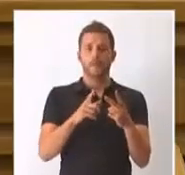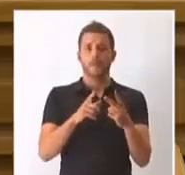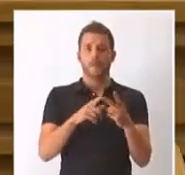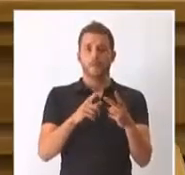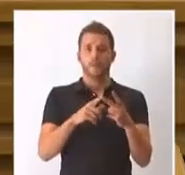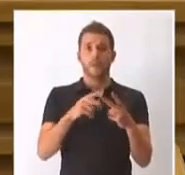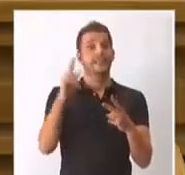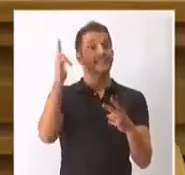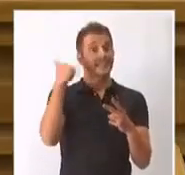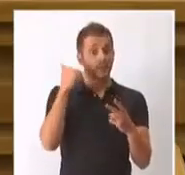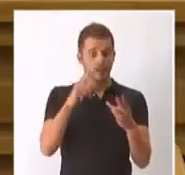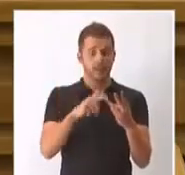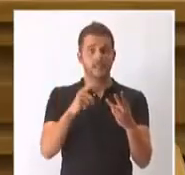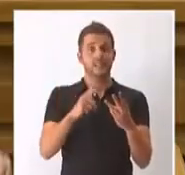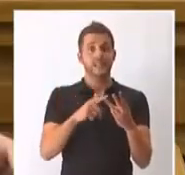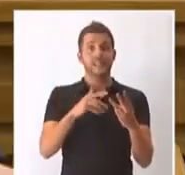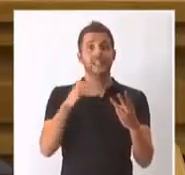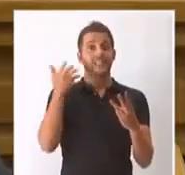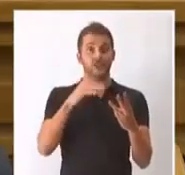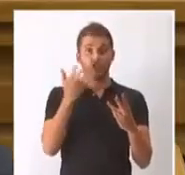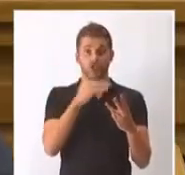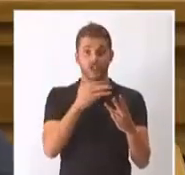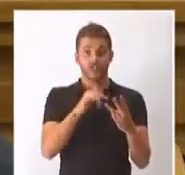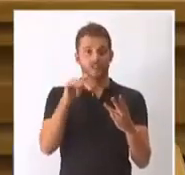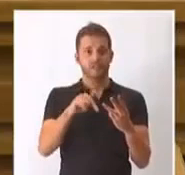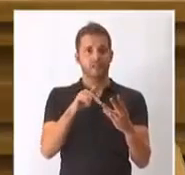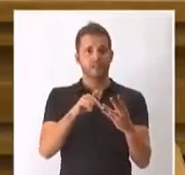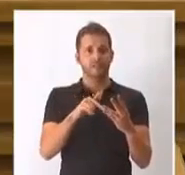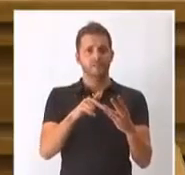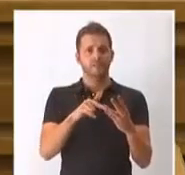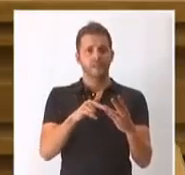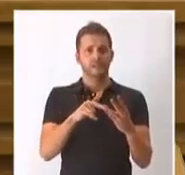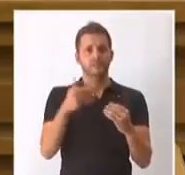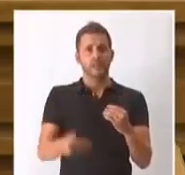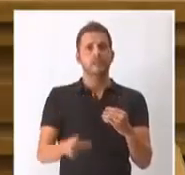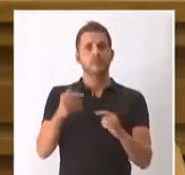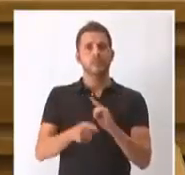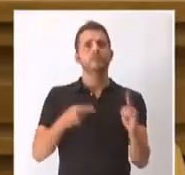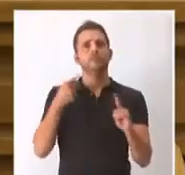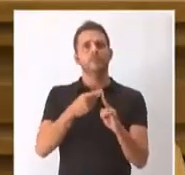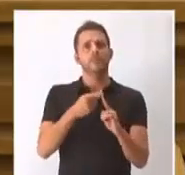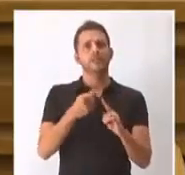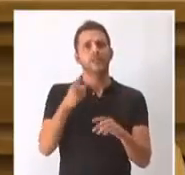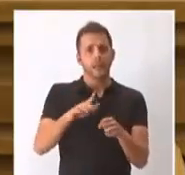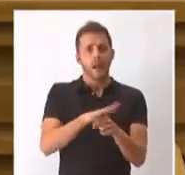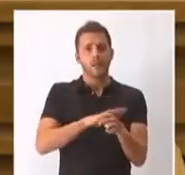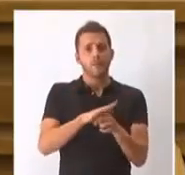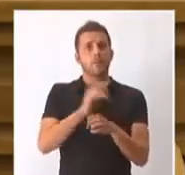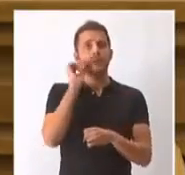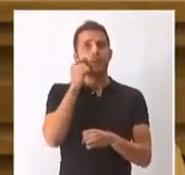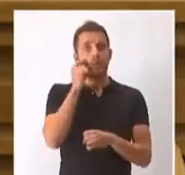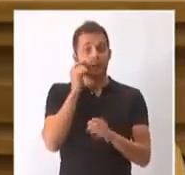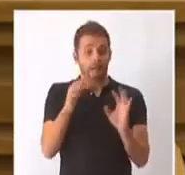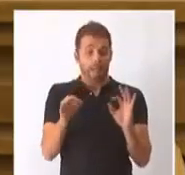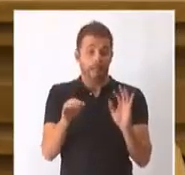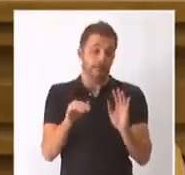teruel y soria que queremos extender además es un plan tanto para el gobierno de españa' a buena parte de la provincia de guadalajara que es limítrofe la